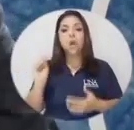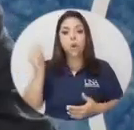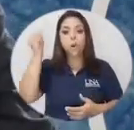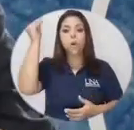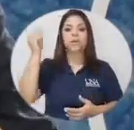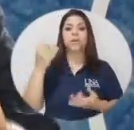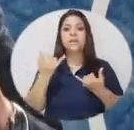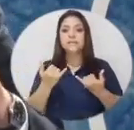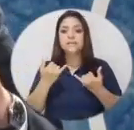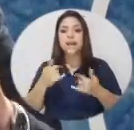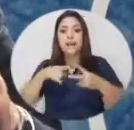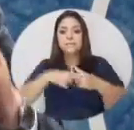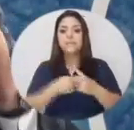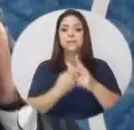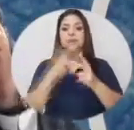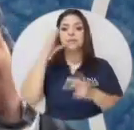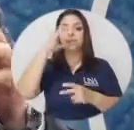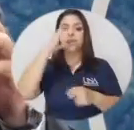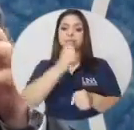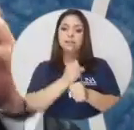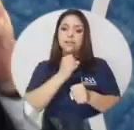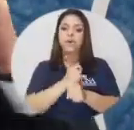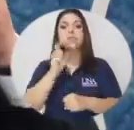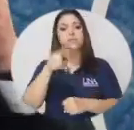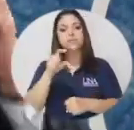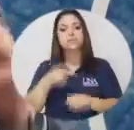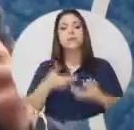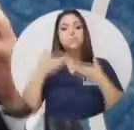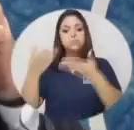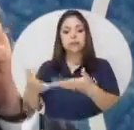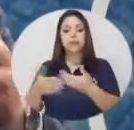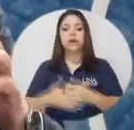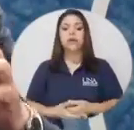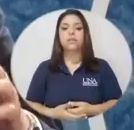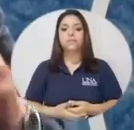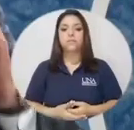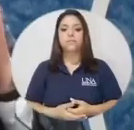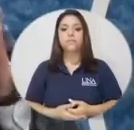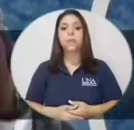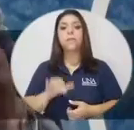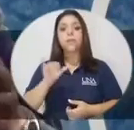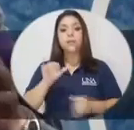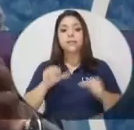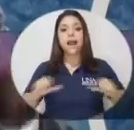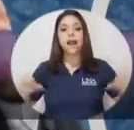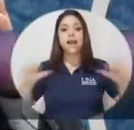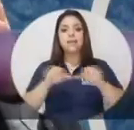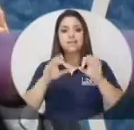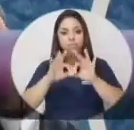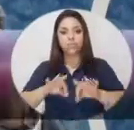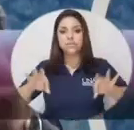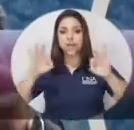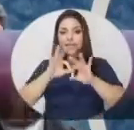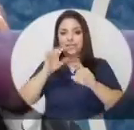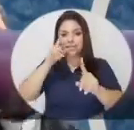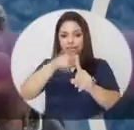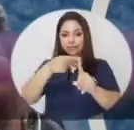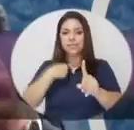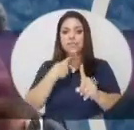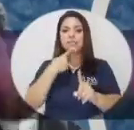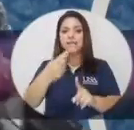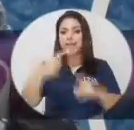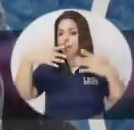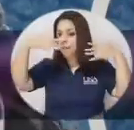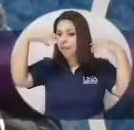población joven que se comienza a incorporar al aparato productivo que hay que tomarlo en cuenta. Entonces, en esa área, por eso yo planteo que el tema de